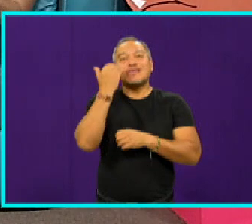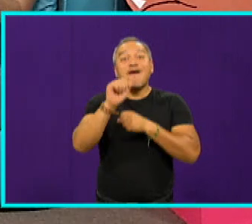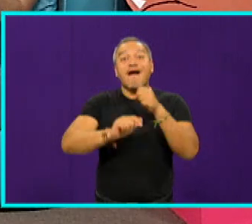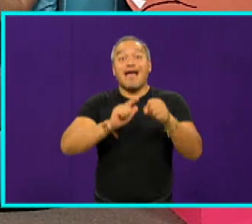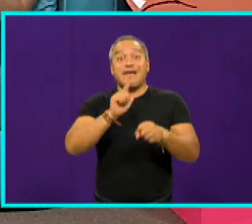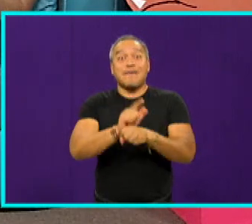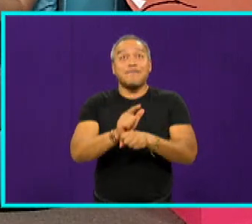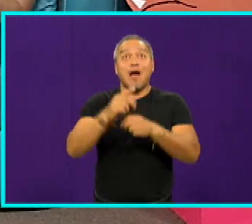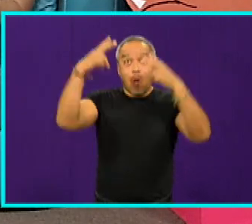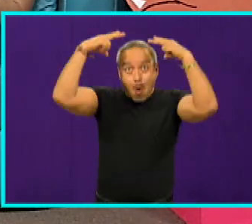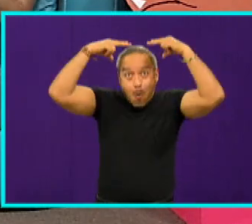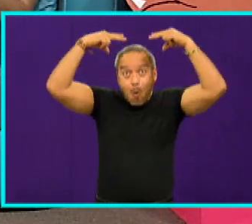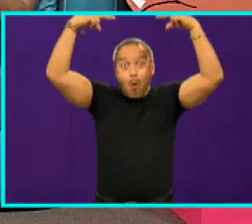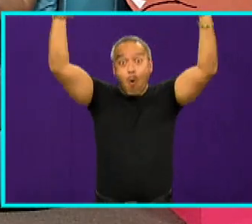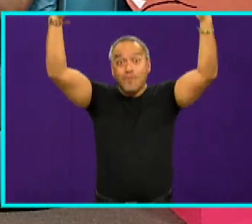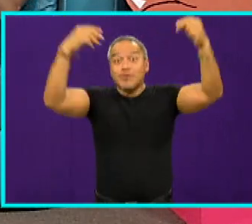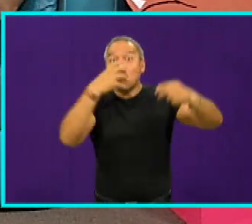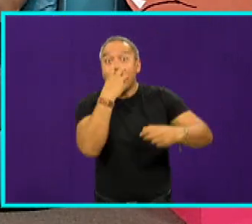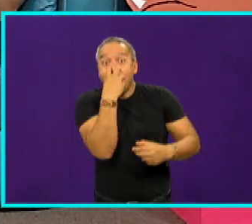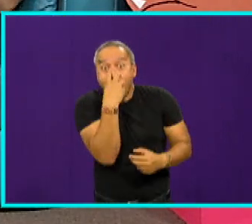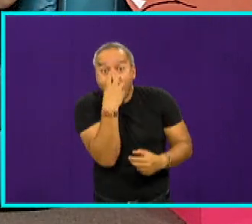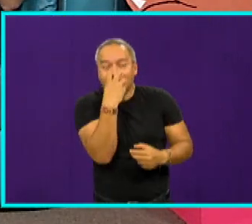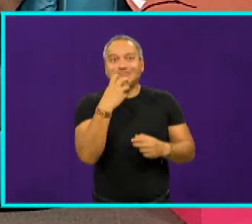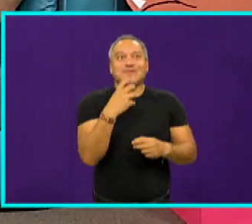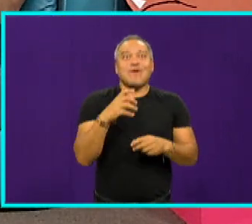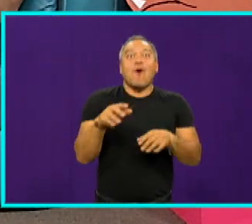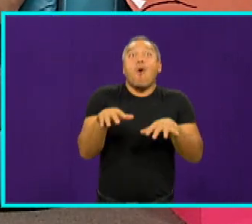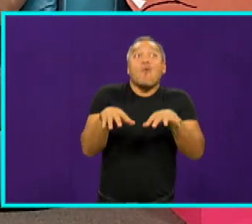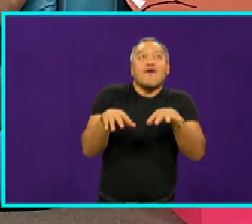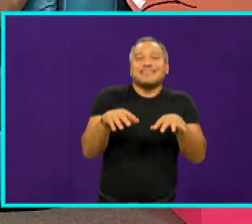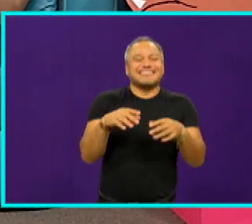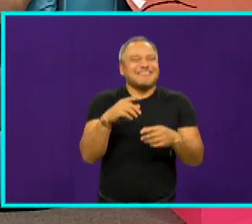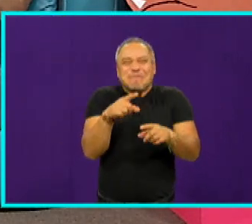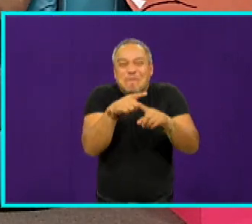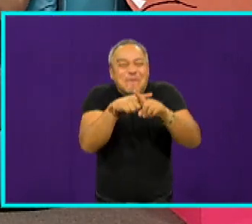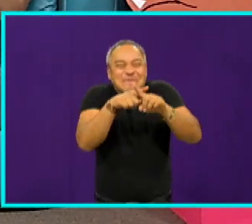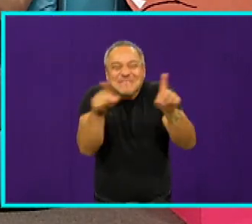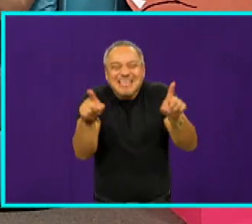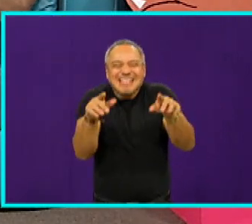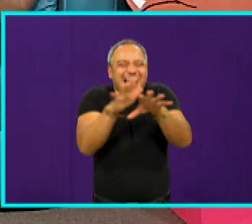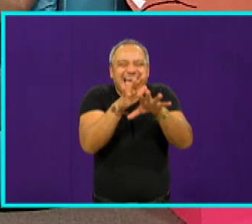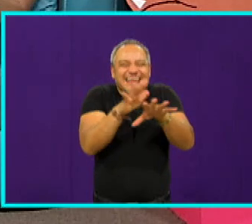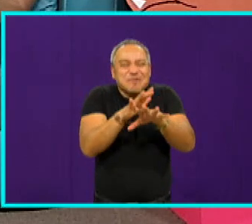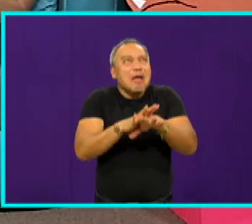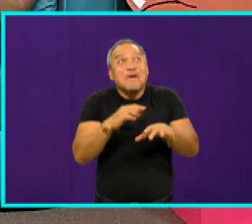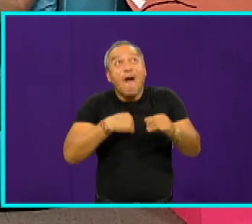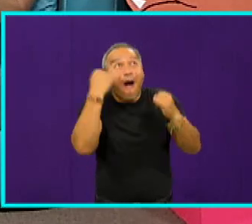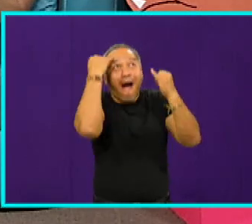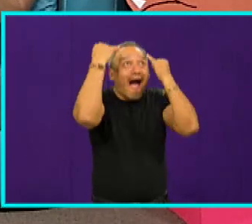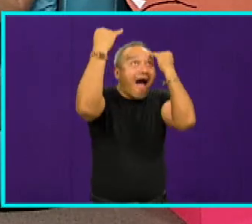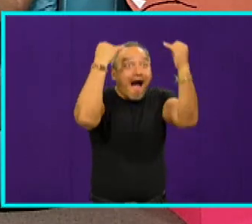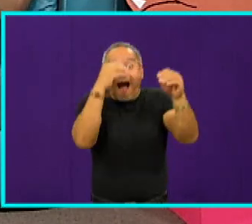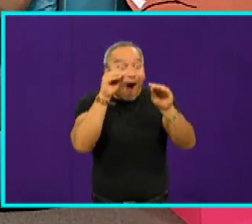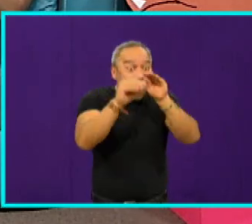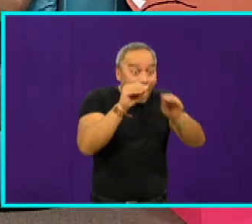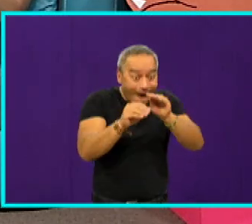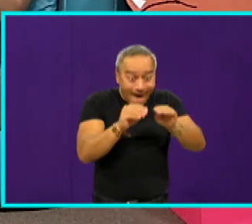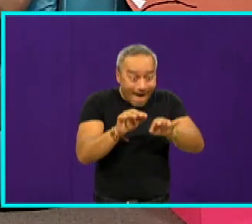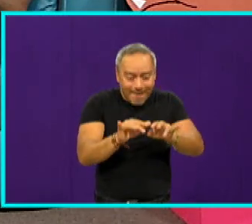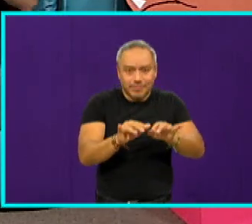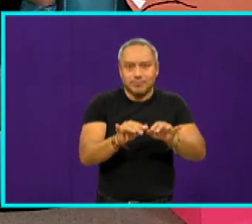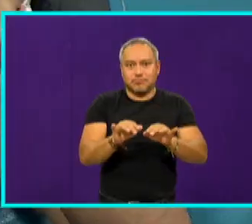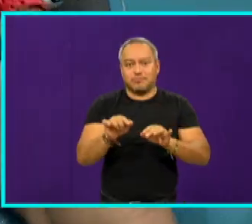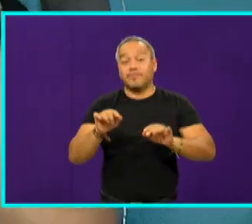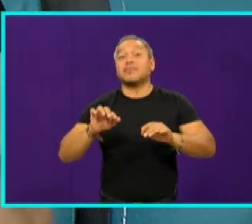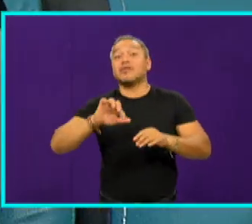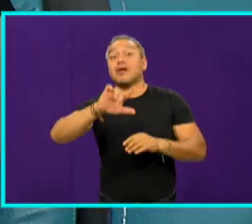de perro, carita de oso panda, no sé, hacer mis combinaciones. Y lo que hace la inteligencia artificial es que dice, creando, creando,